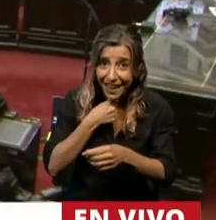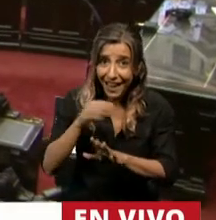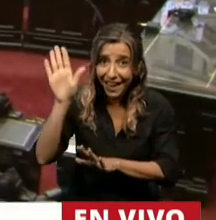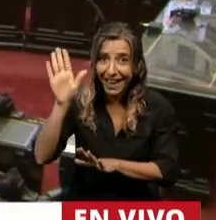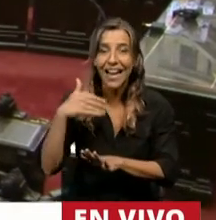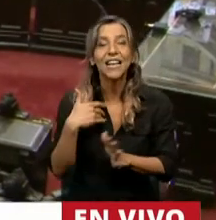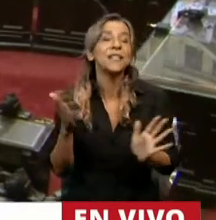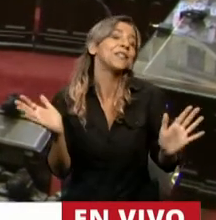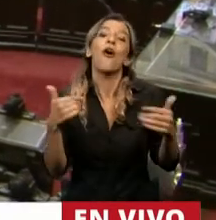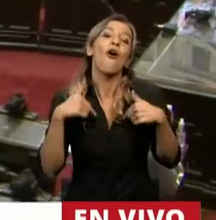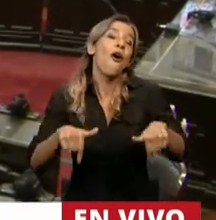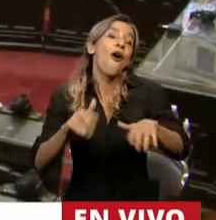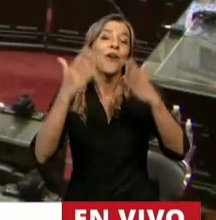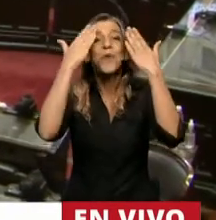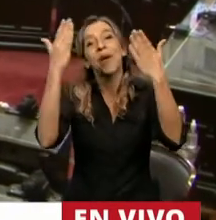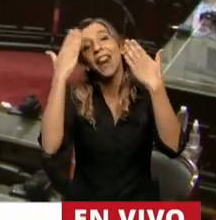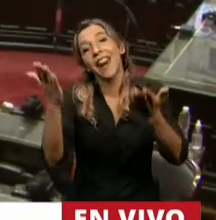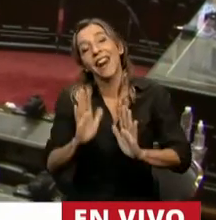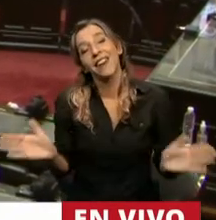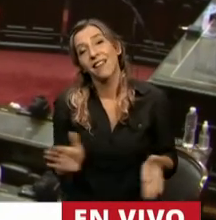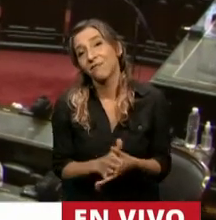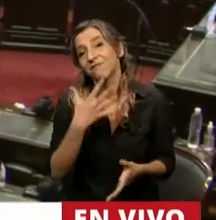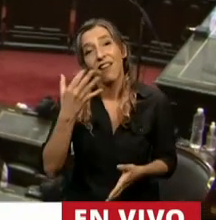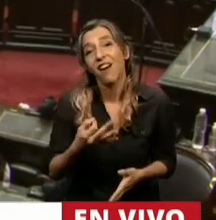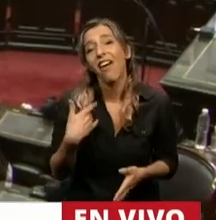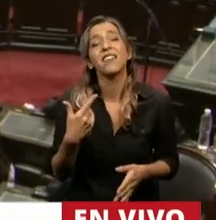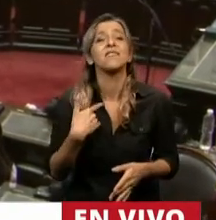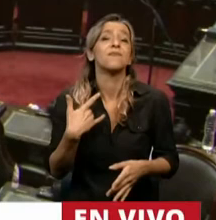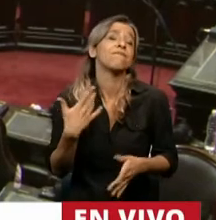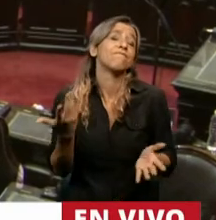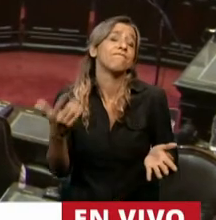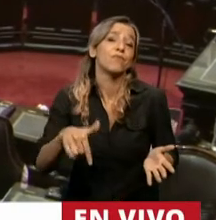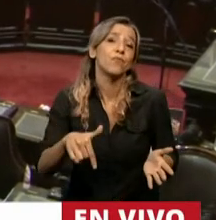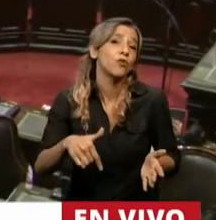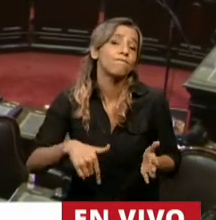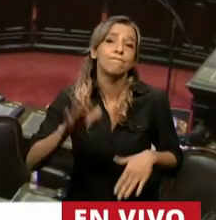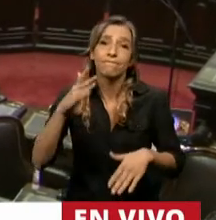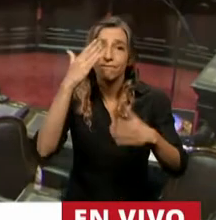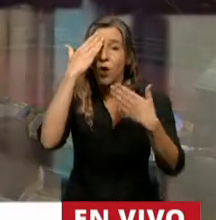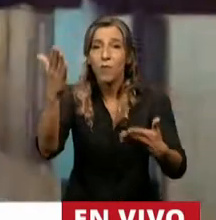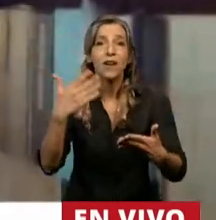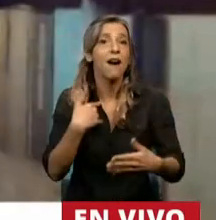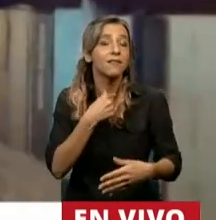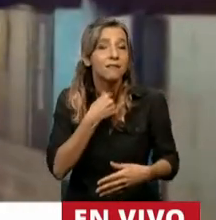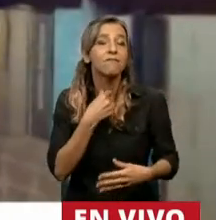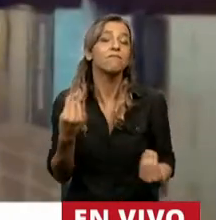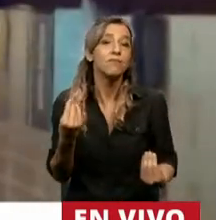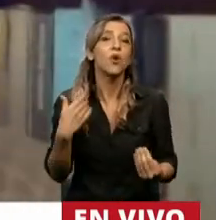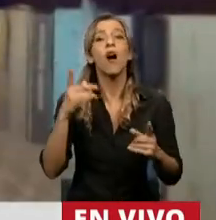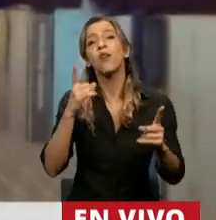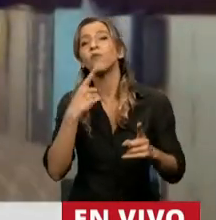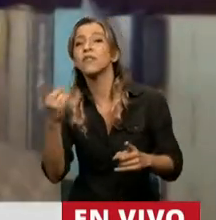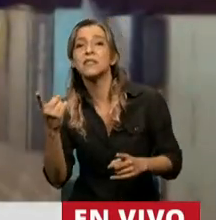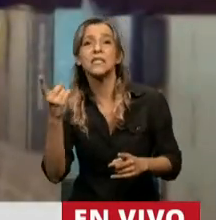Hoy estoy homenajera. No, presidente, pero amerita. Amerita fundamentalmente por esta discusión de si es Evita, fueron